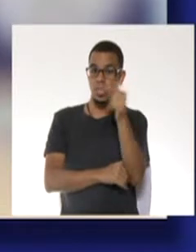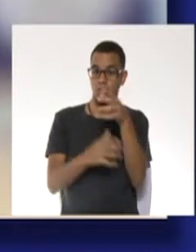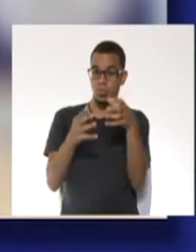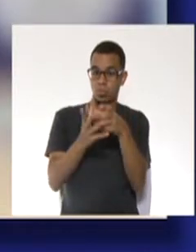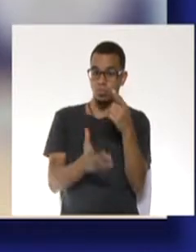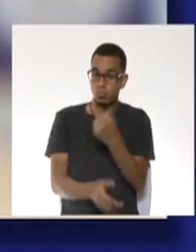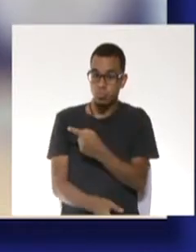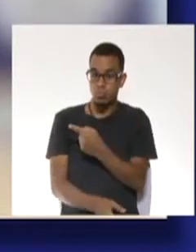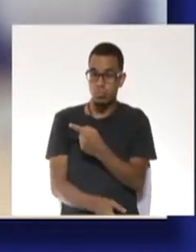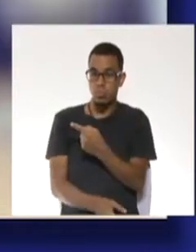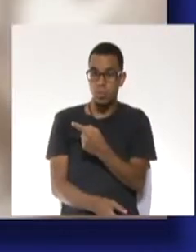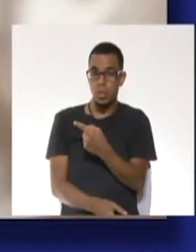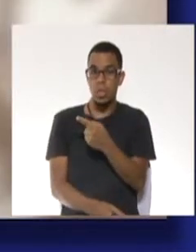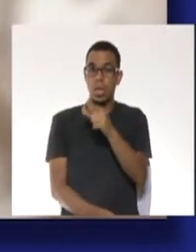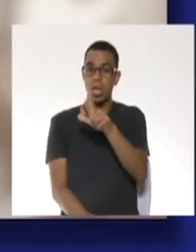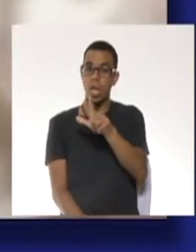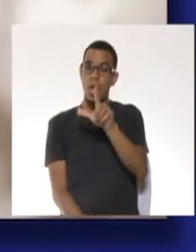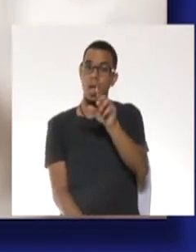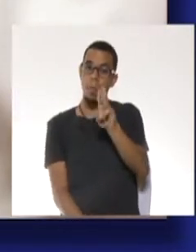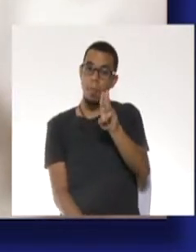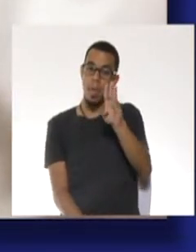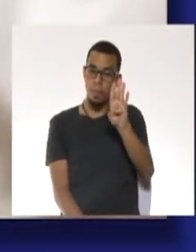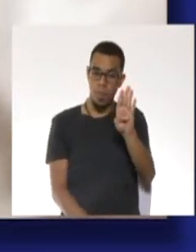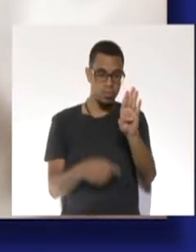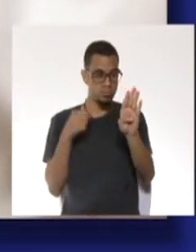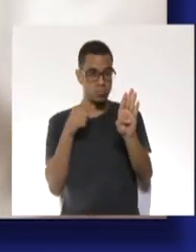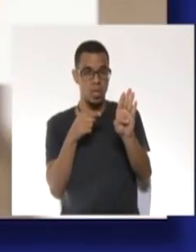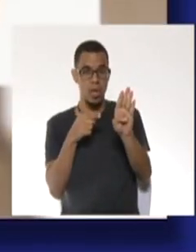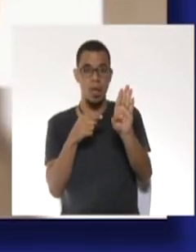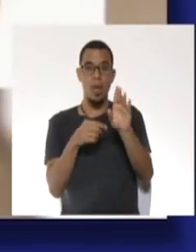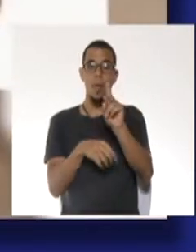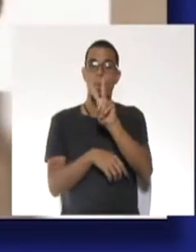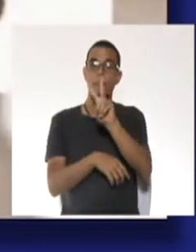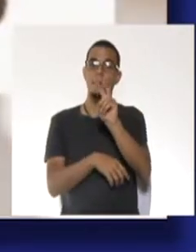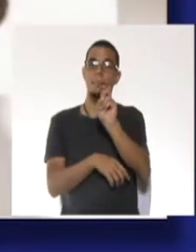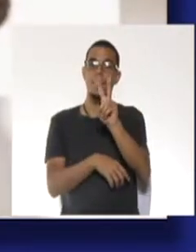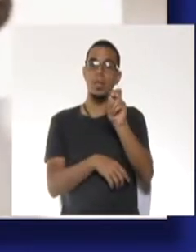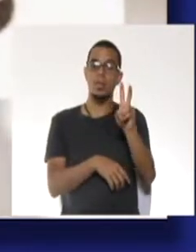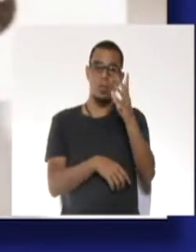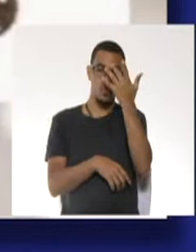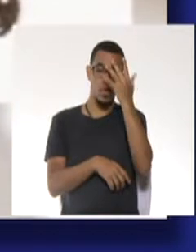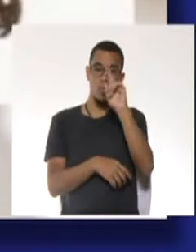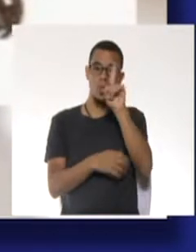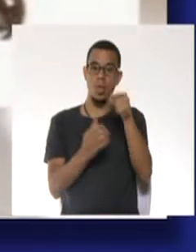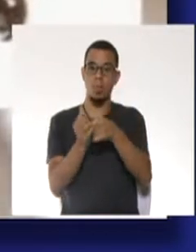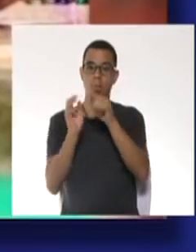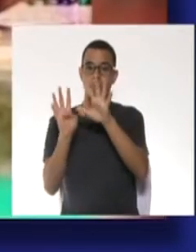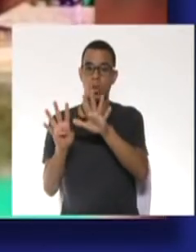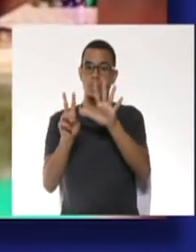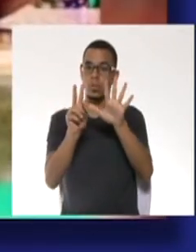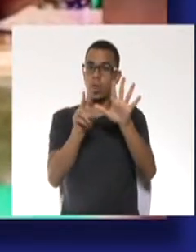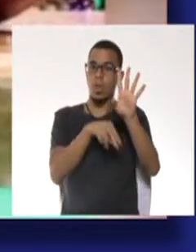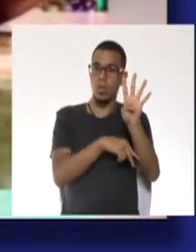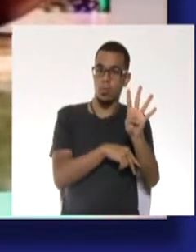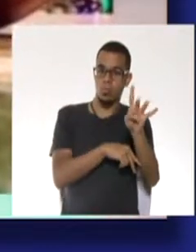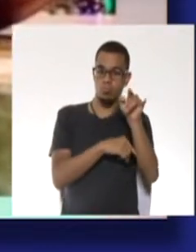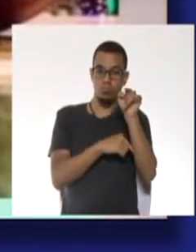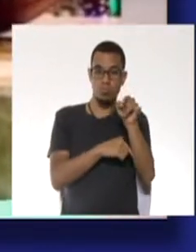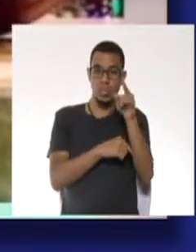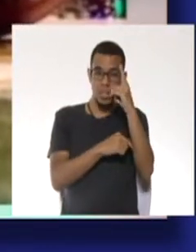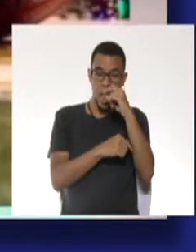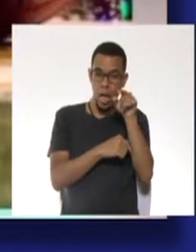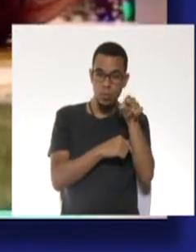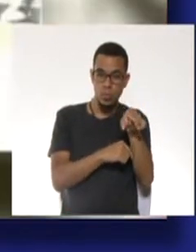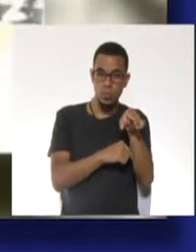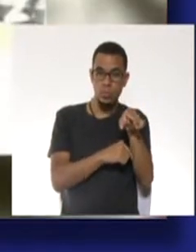Venezolano, con sus siglas LPB, se fundó el 22 de febrero de 1974, cuando se